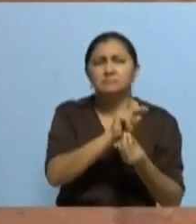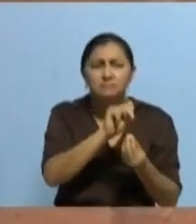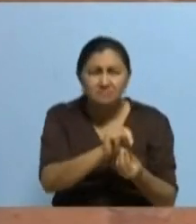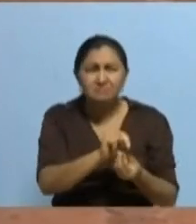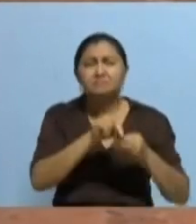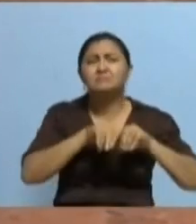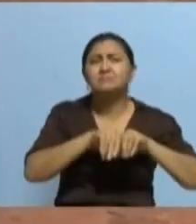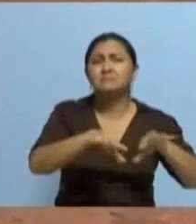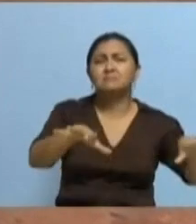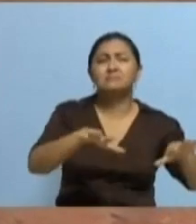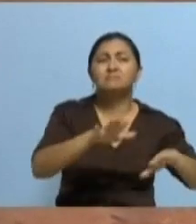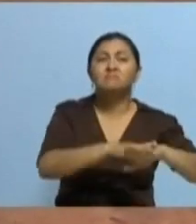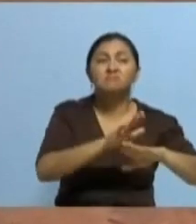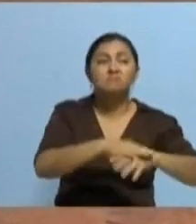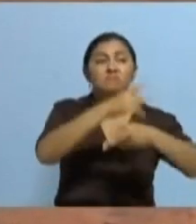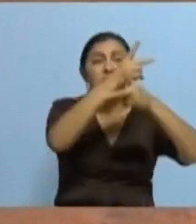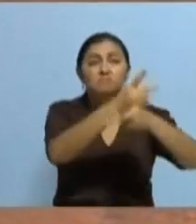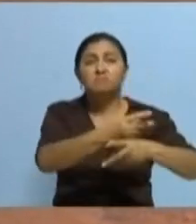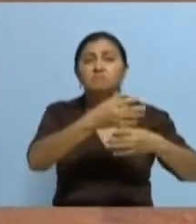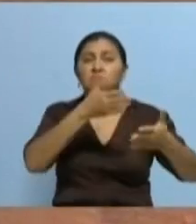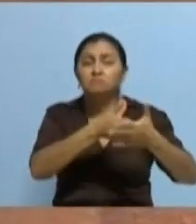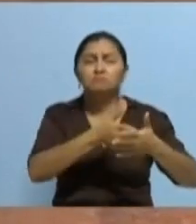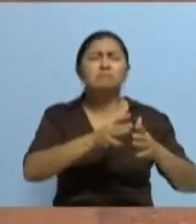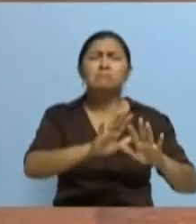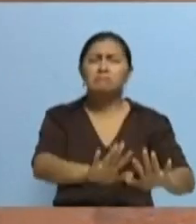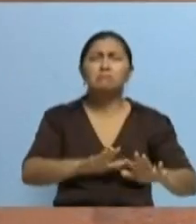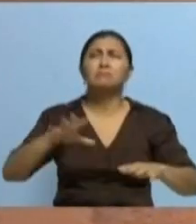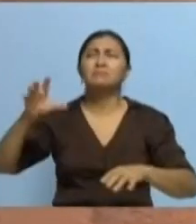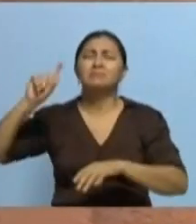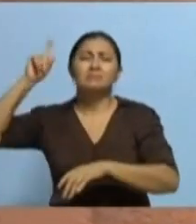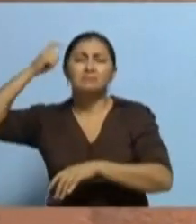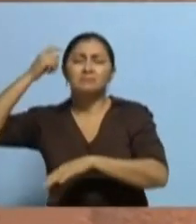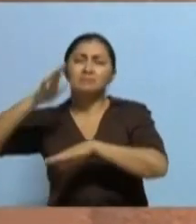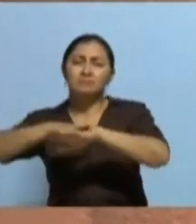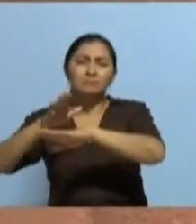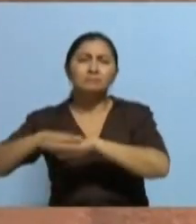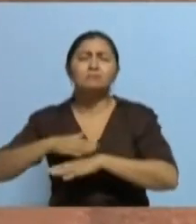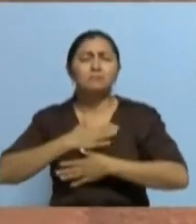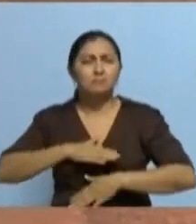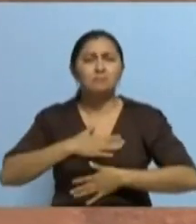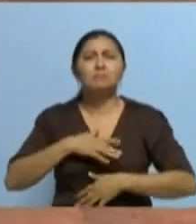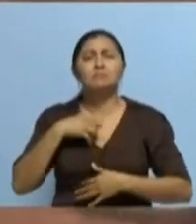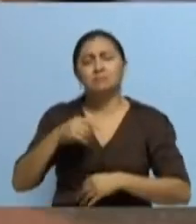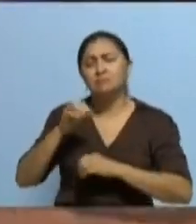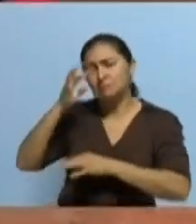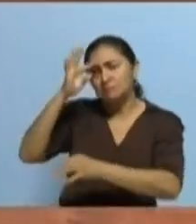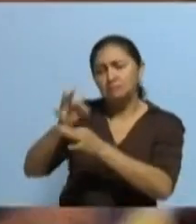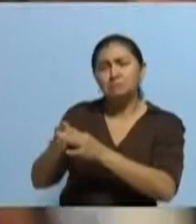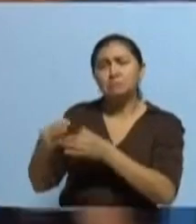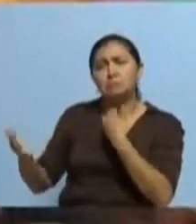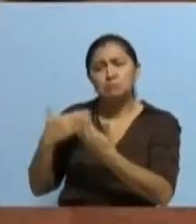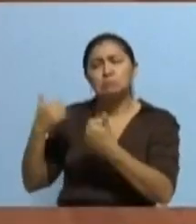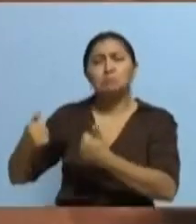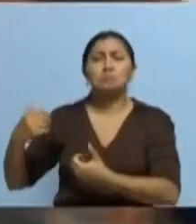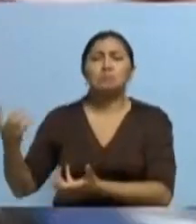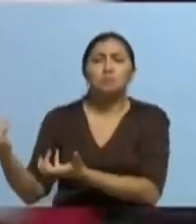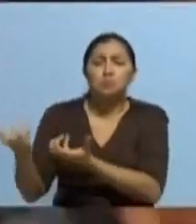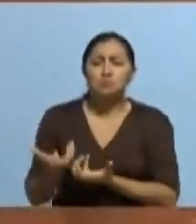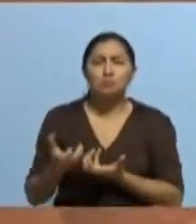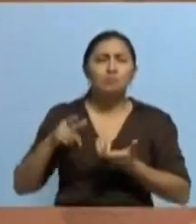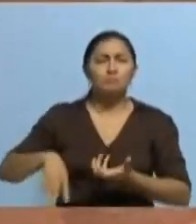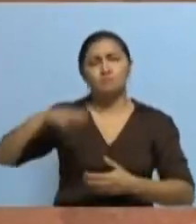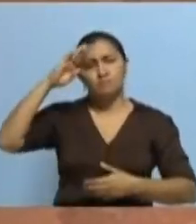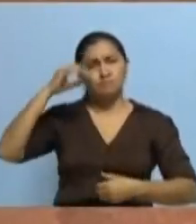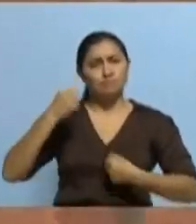de Liberación Nacional e invita también a que tengamos confianza en nuestras fuerzas militares. En otras noticias,